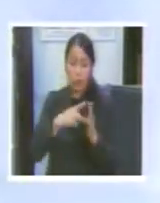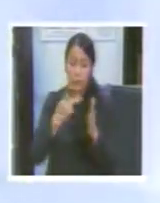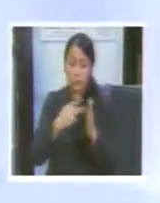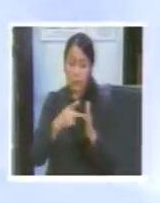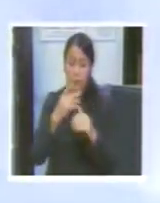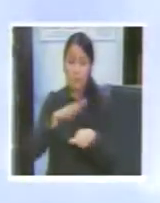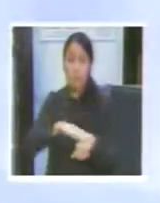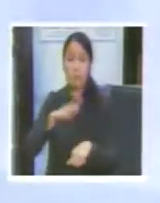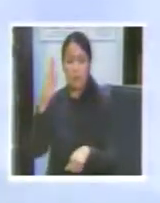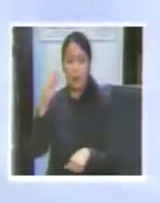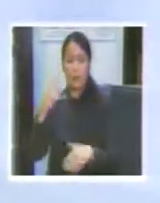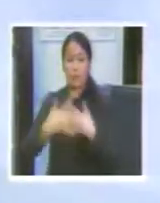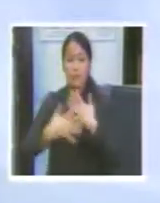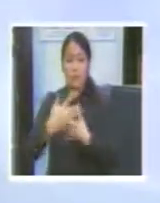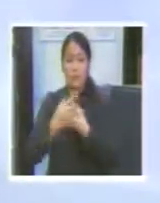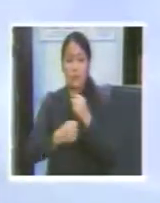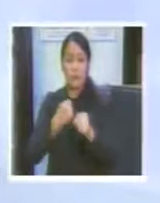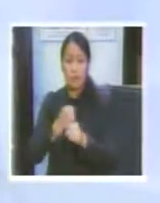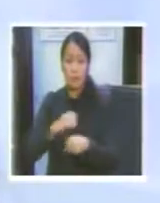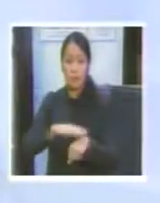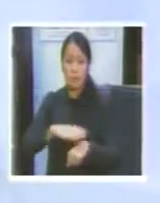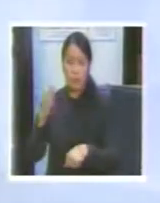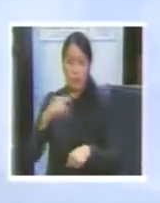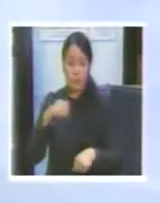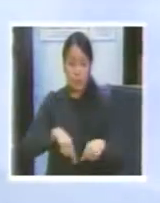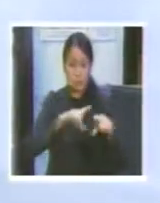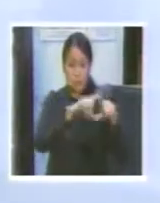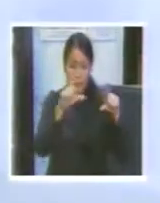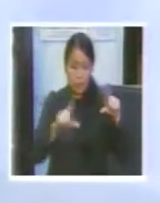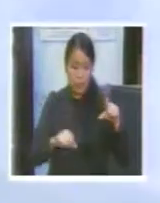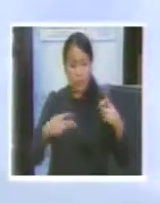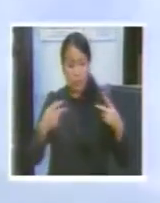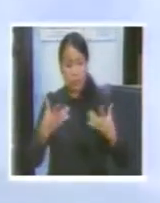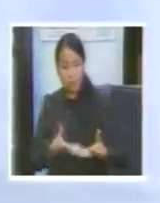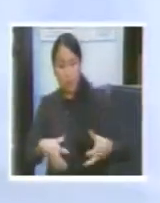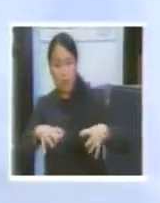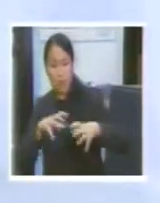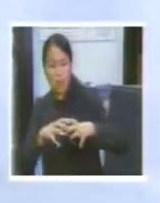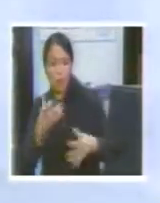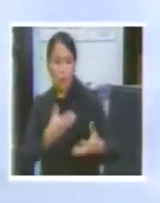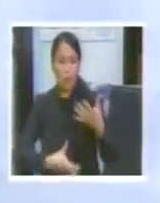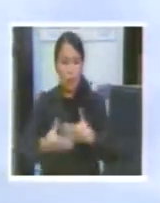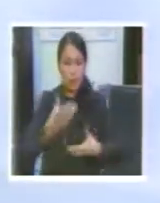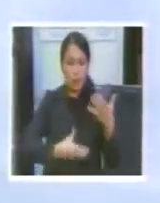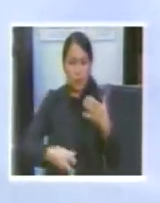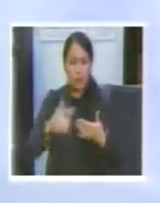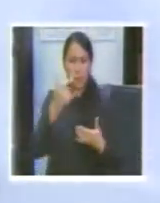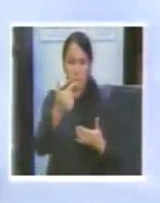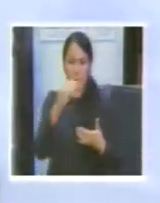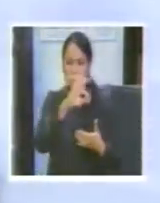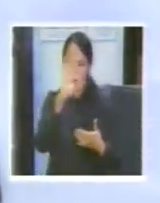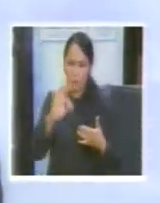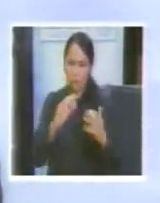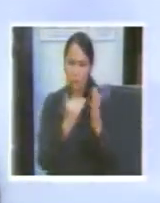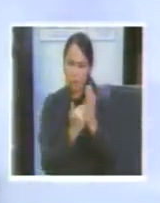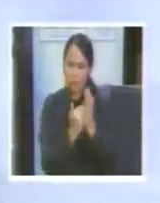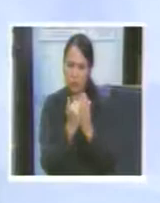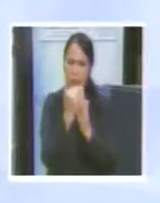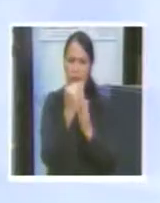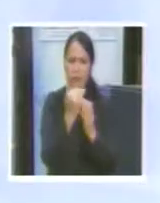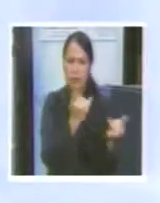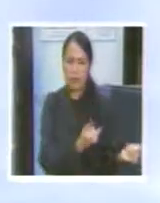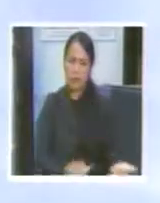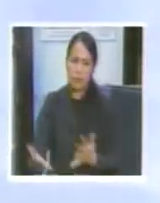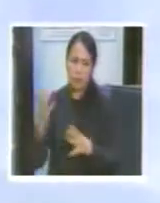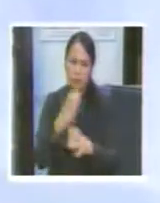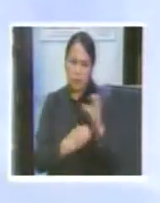hecho, estos 15 años, mientras que el comercio de México con el mundo ha crecido 7%, en términos de las